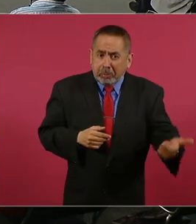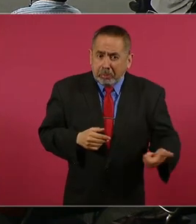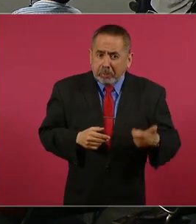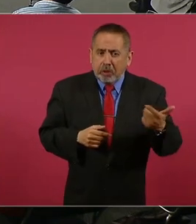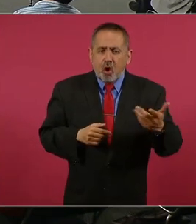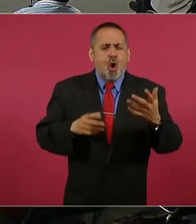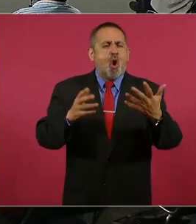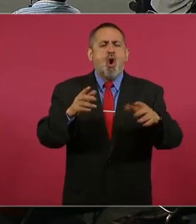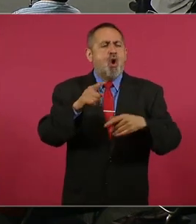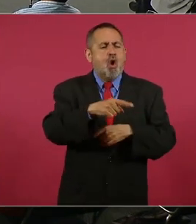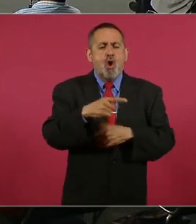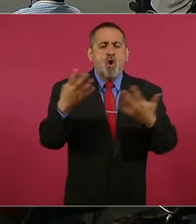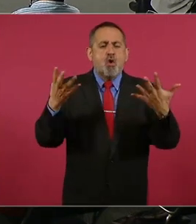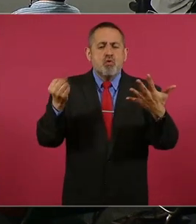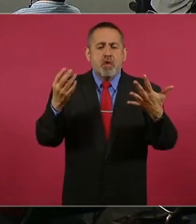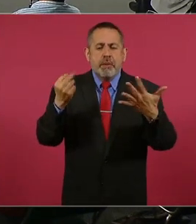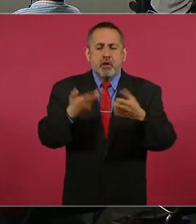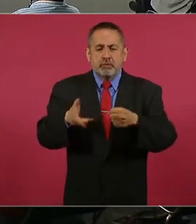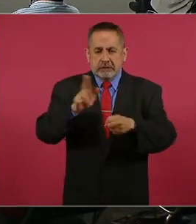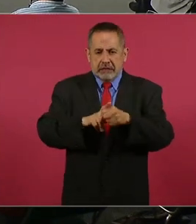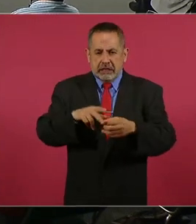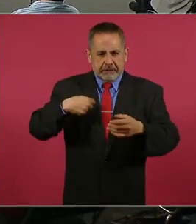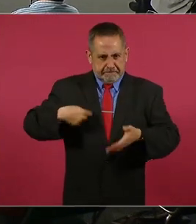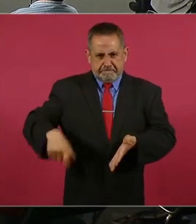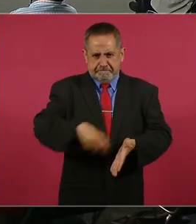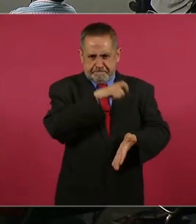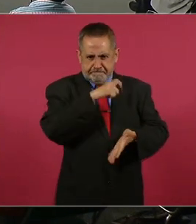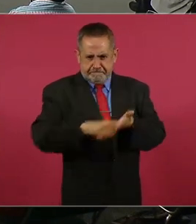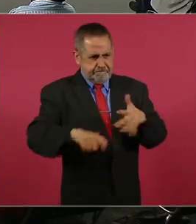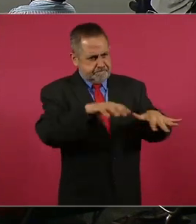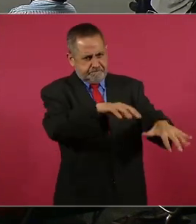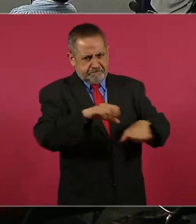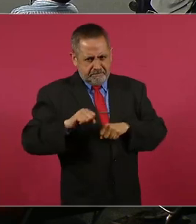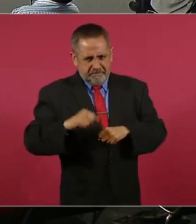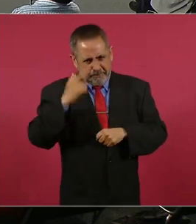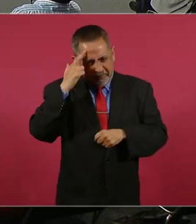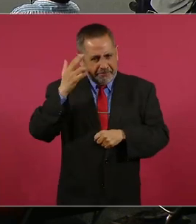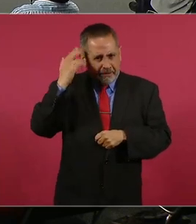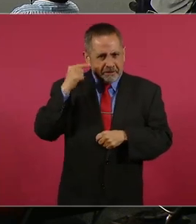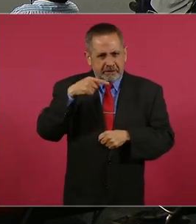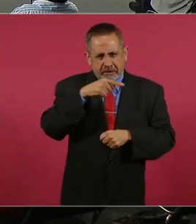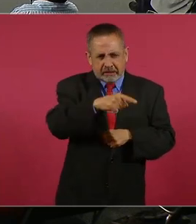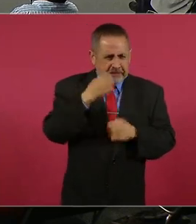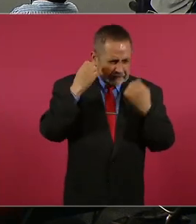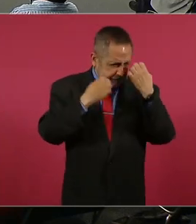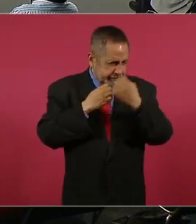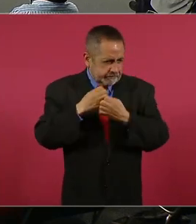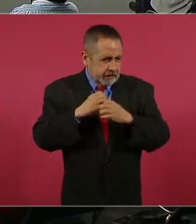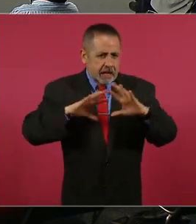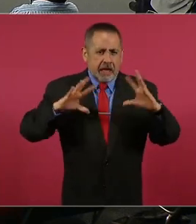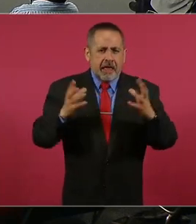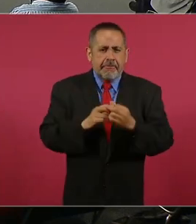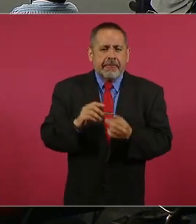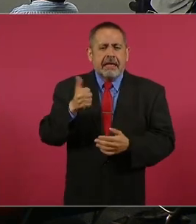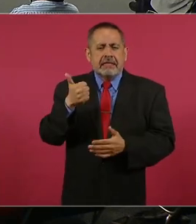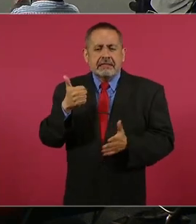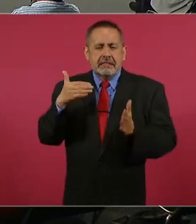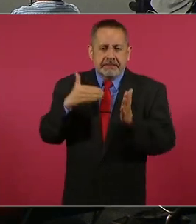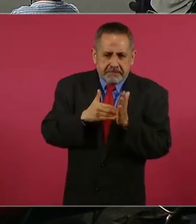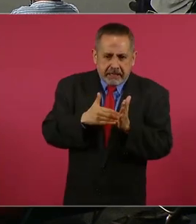9 hospitales que vamos a comprar ahora, que ya les decía, de que se hizo la evaluación y valen 6 mil millones.